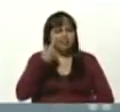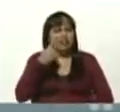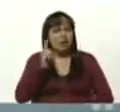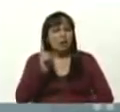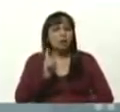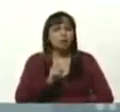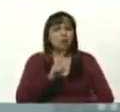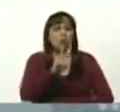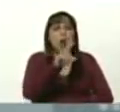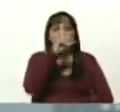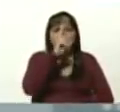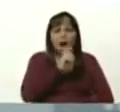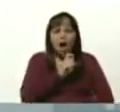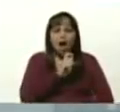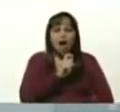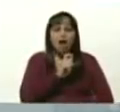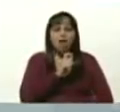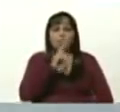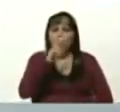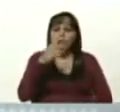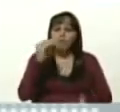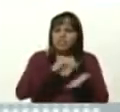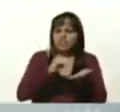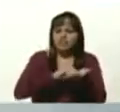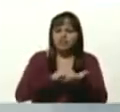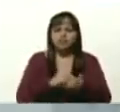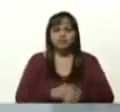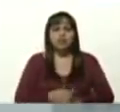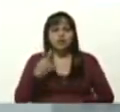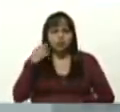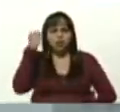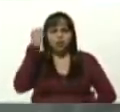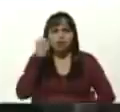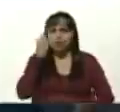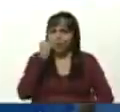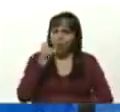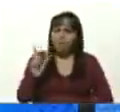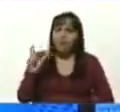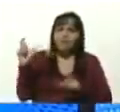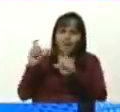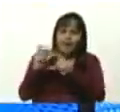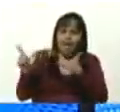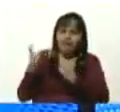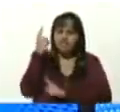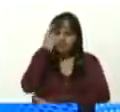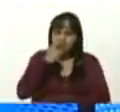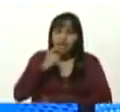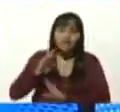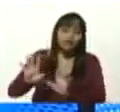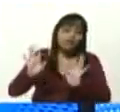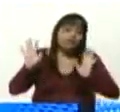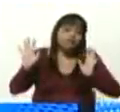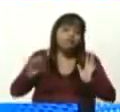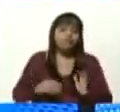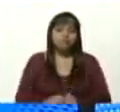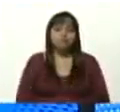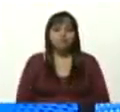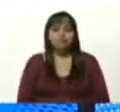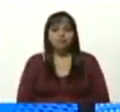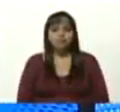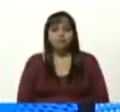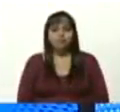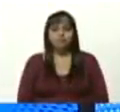periodos. Bueno, yo lo considero un hombre de palabra, un hombre serio.